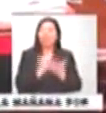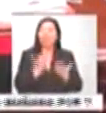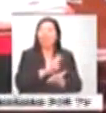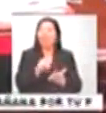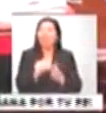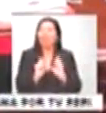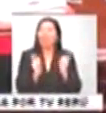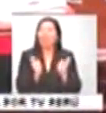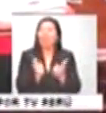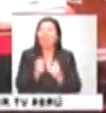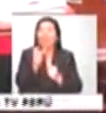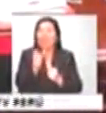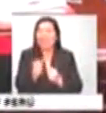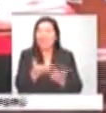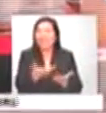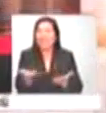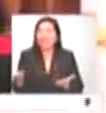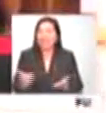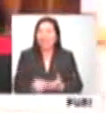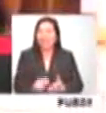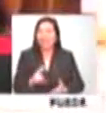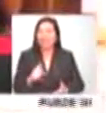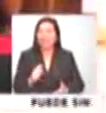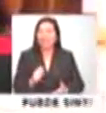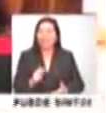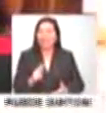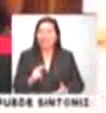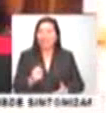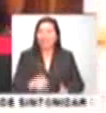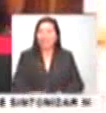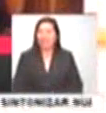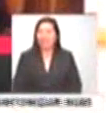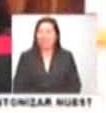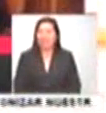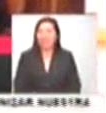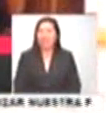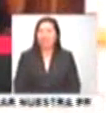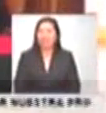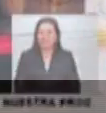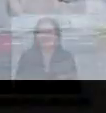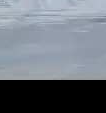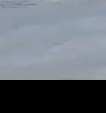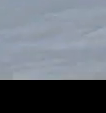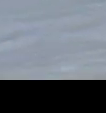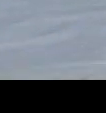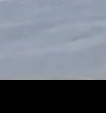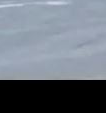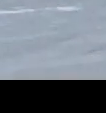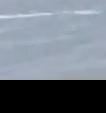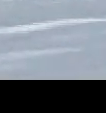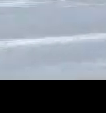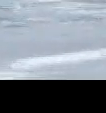por este reconocimiento y asimismo hizo un llamado a los parlamentarios ancashinos a sumarse a esta actividad del